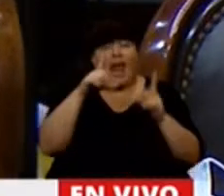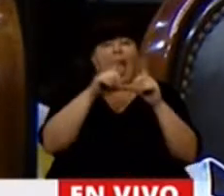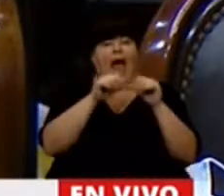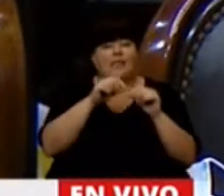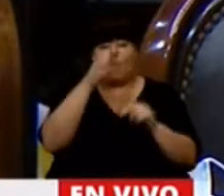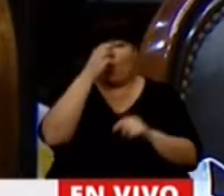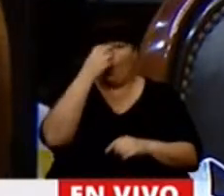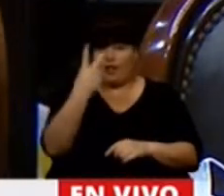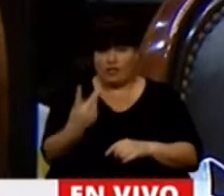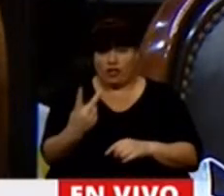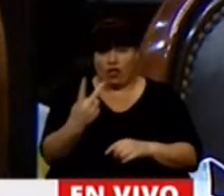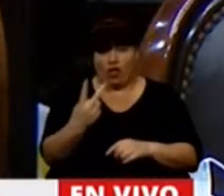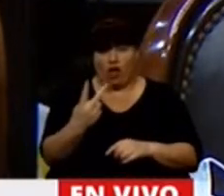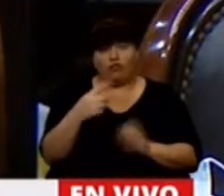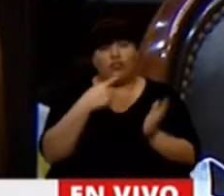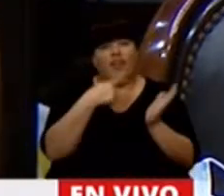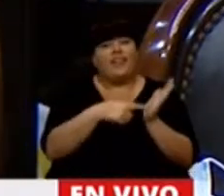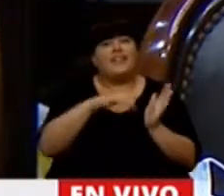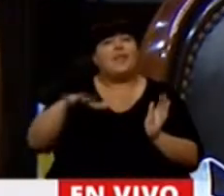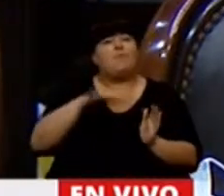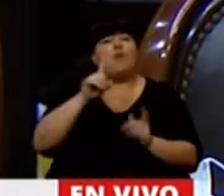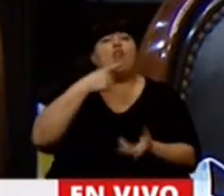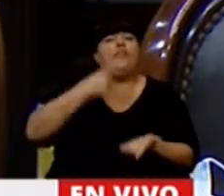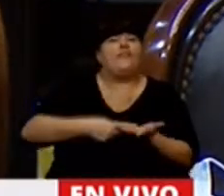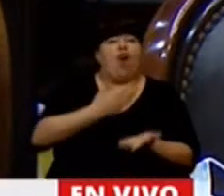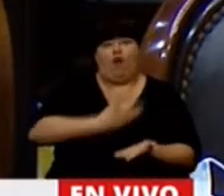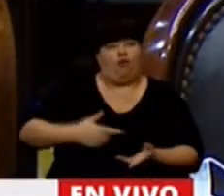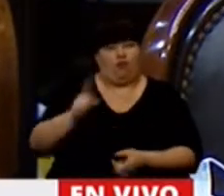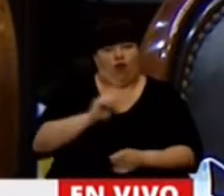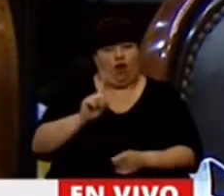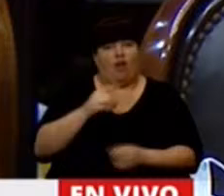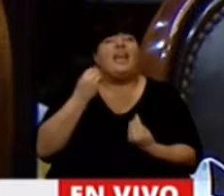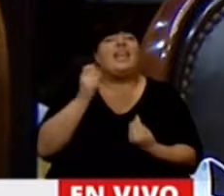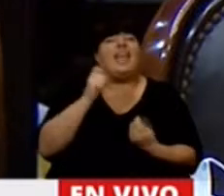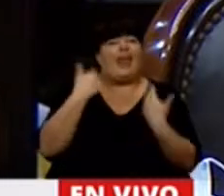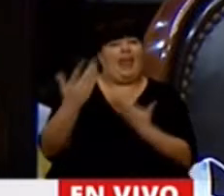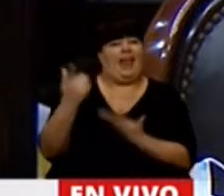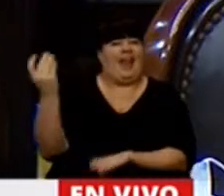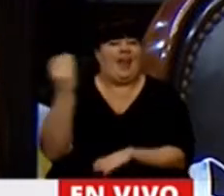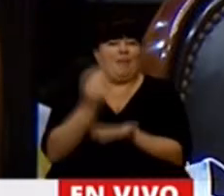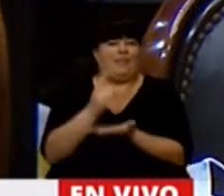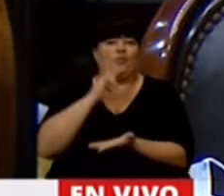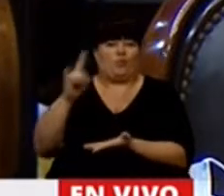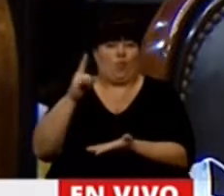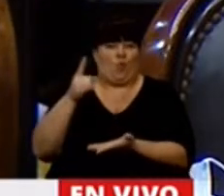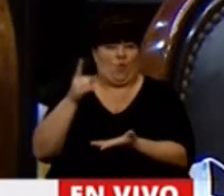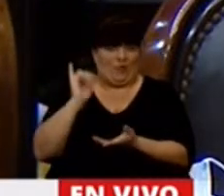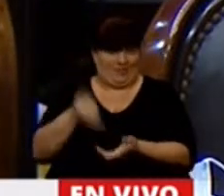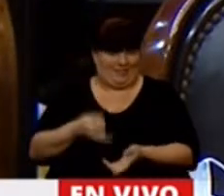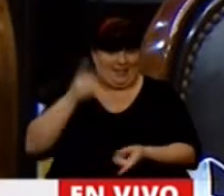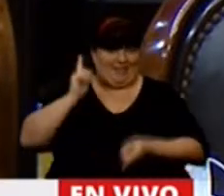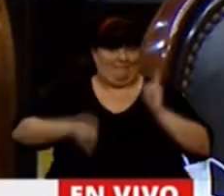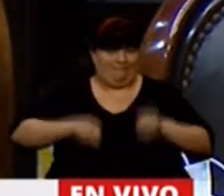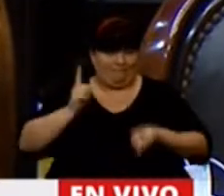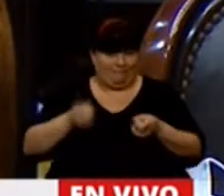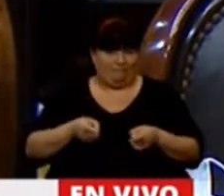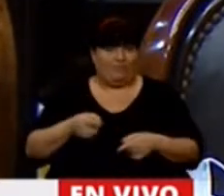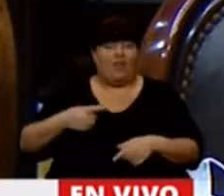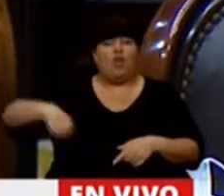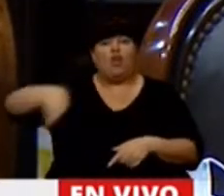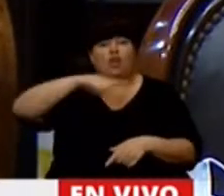artículo 22, dice que el pueblo no delibera ni gobierna, sino por medio de sus representantes. Y